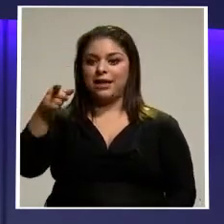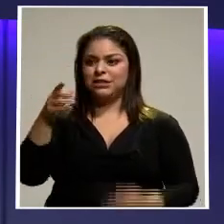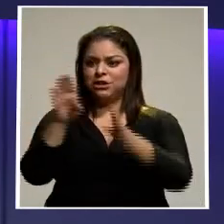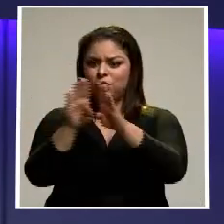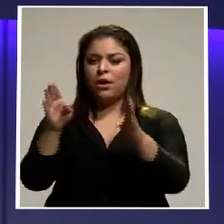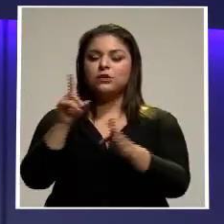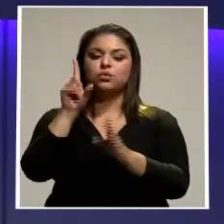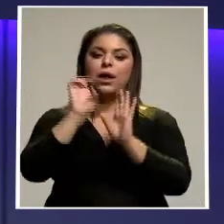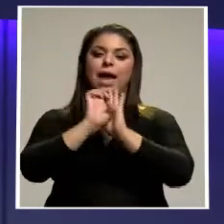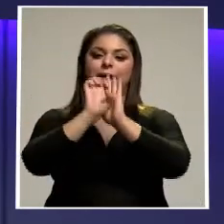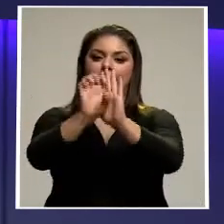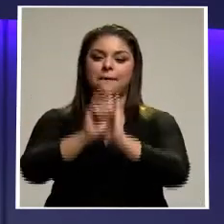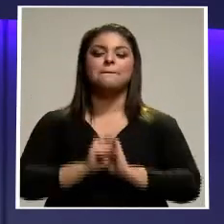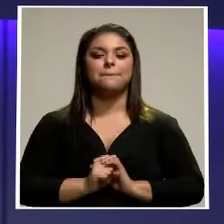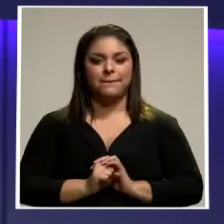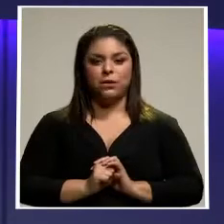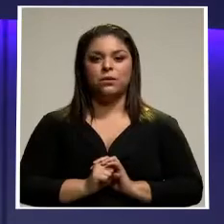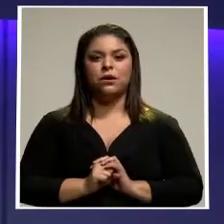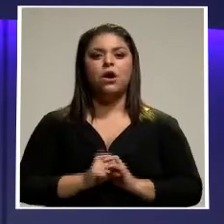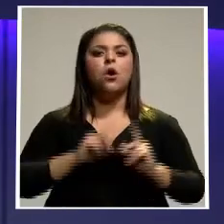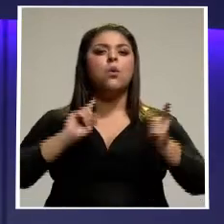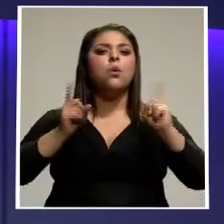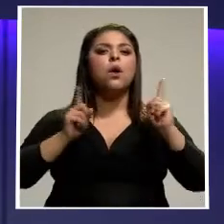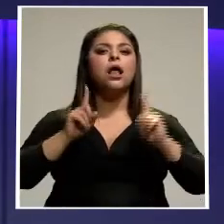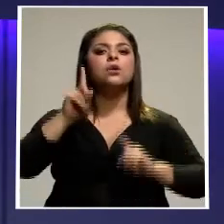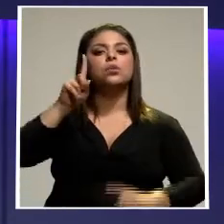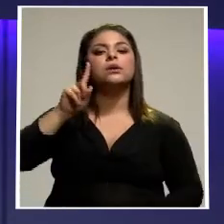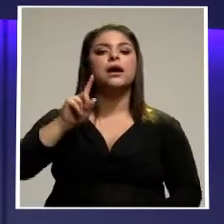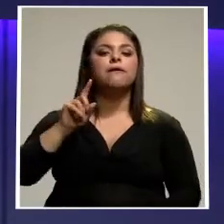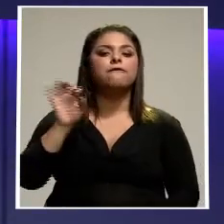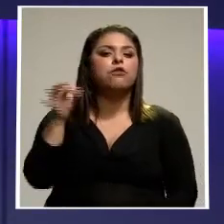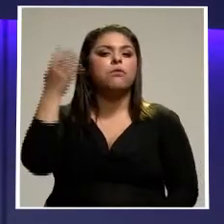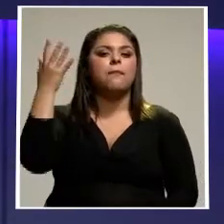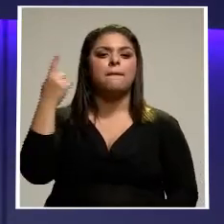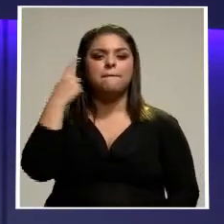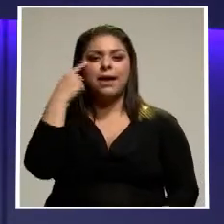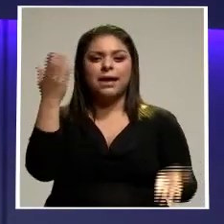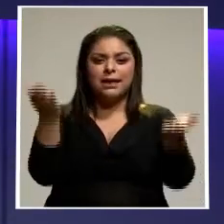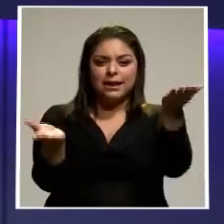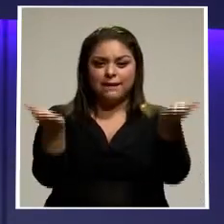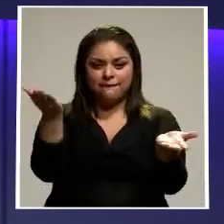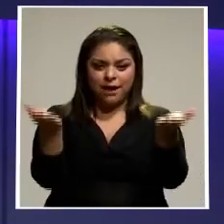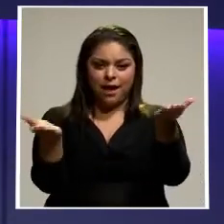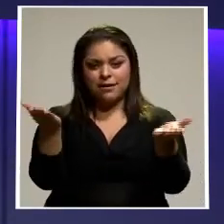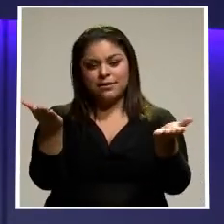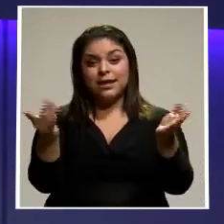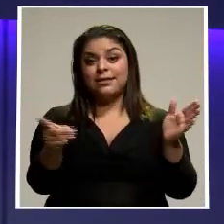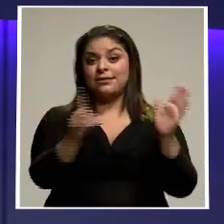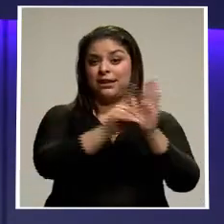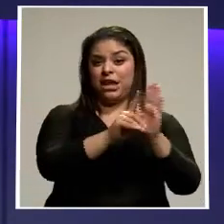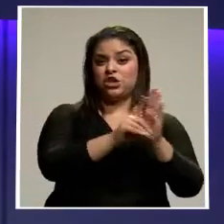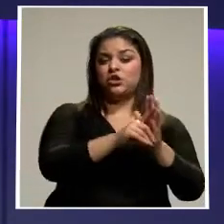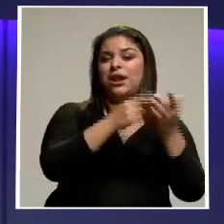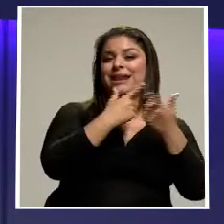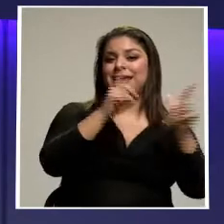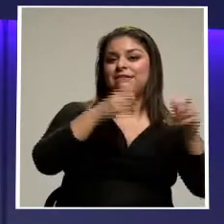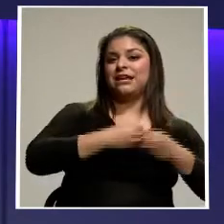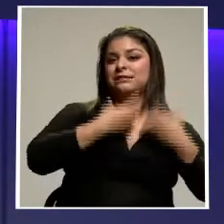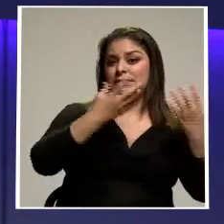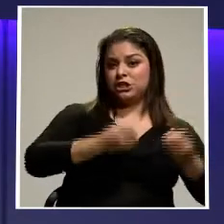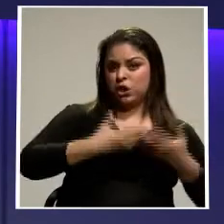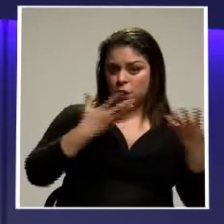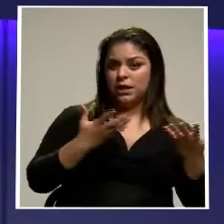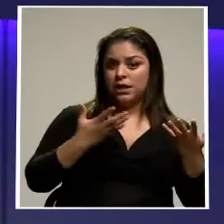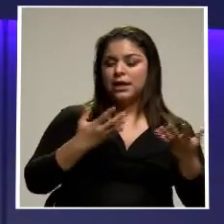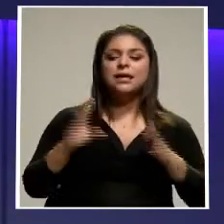una fórmula para equilibrar dos derechos en pugna? El derecho a la libre expresión y el derecho a